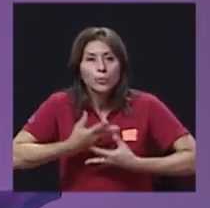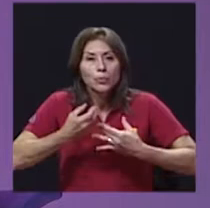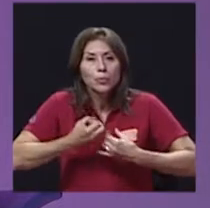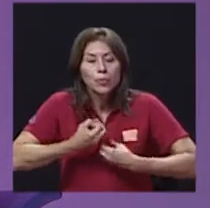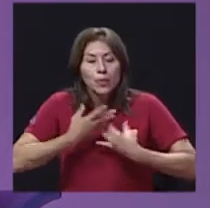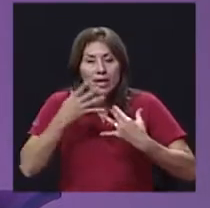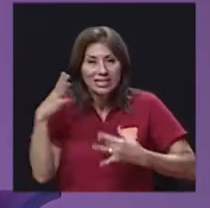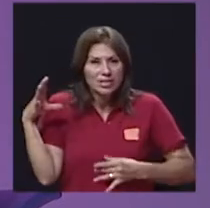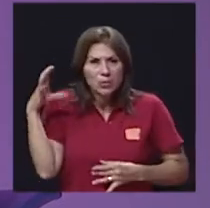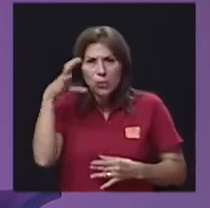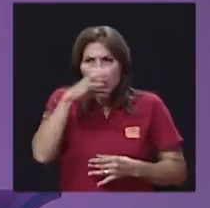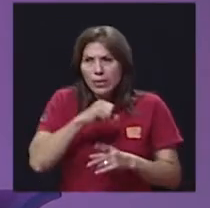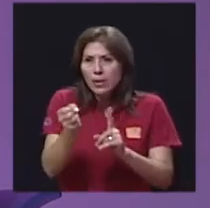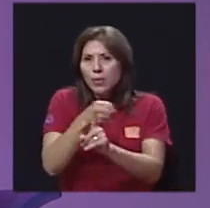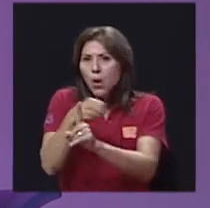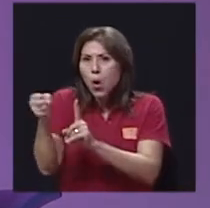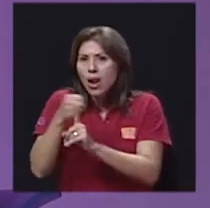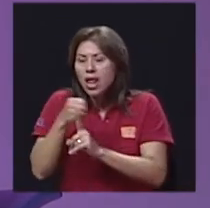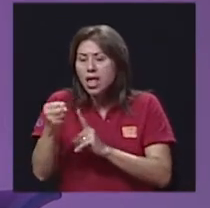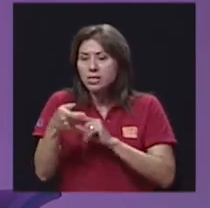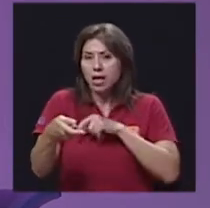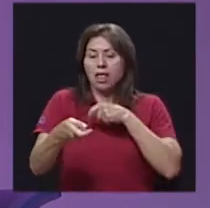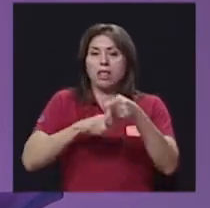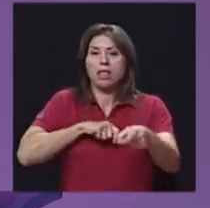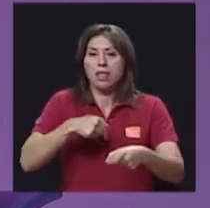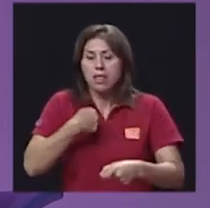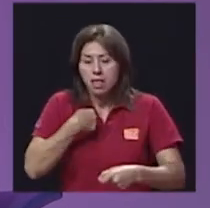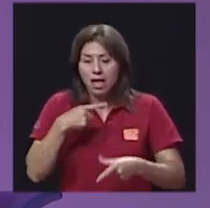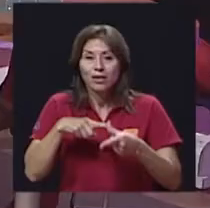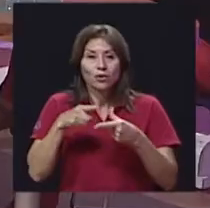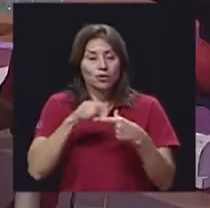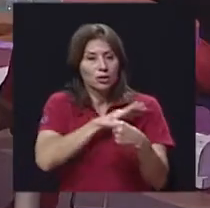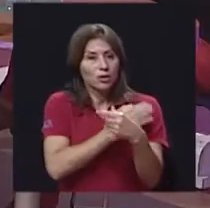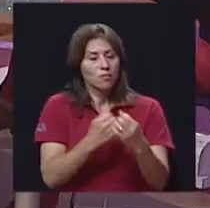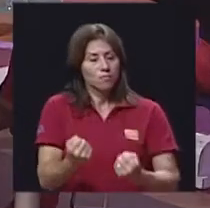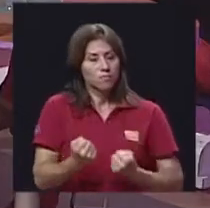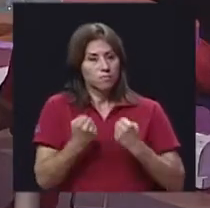su alrededor para que empiece a empoderarse y a salir del ciclo.